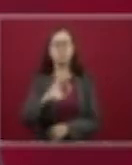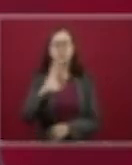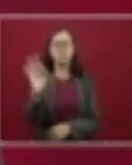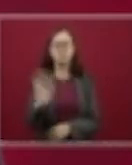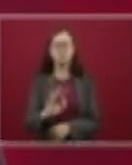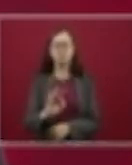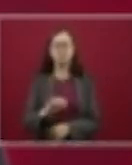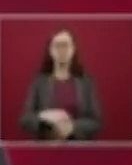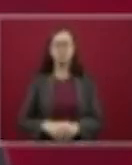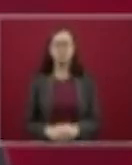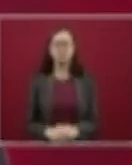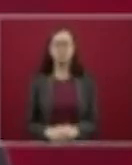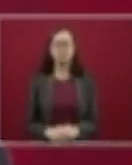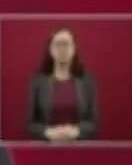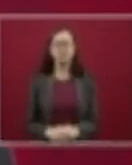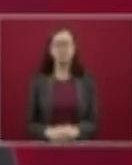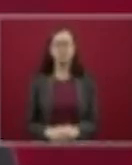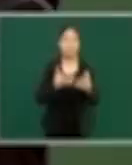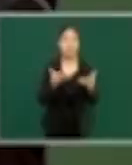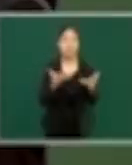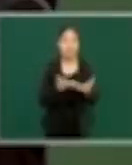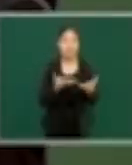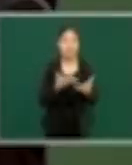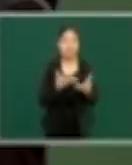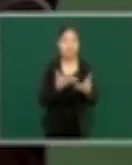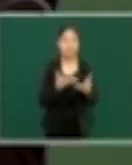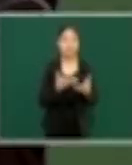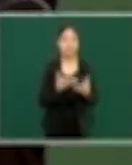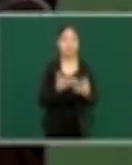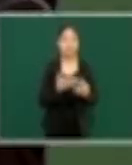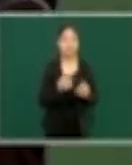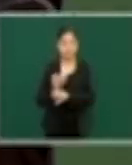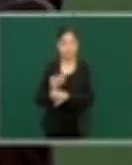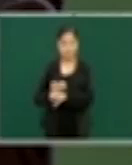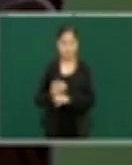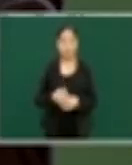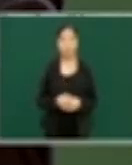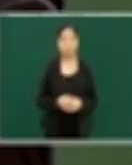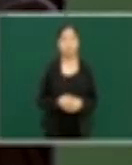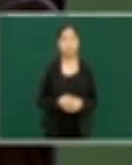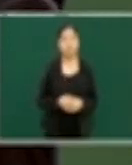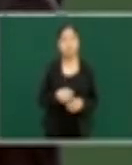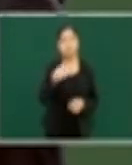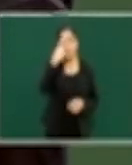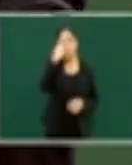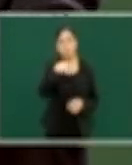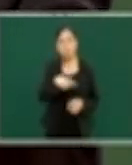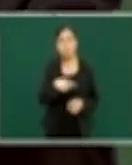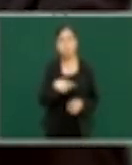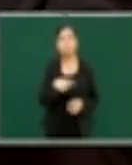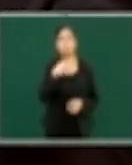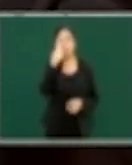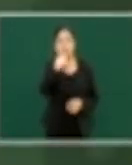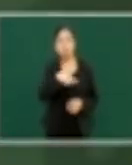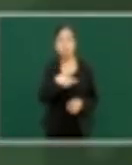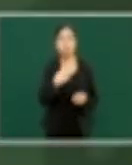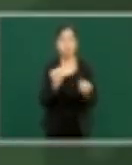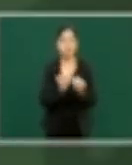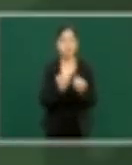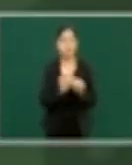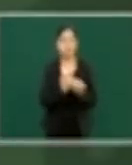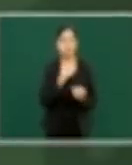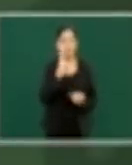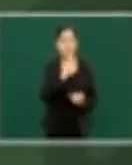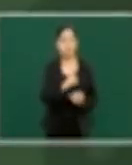desarrollo social si no hay crecimiento el problema es de qué tamaño es el pastel claro es repartir el